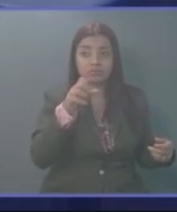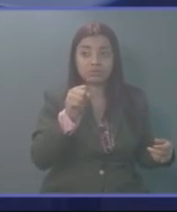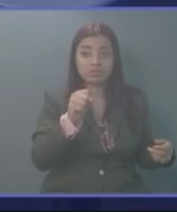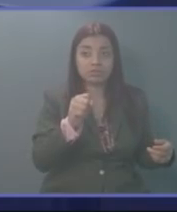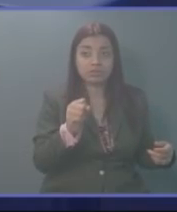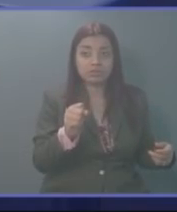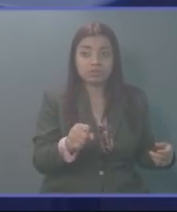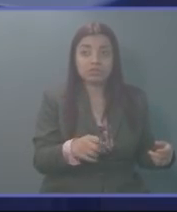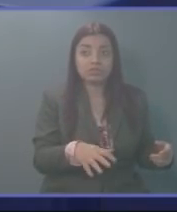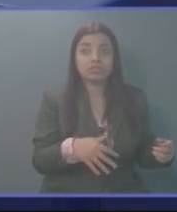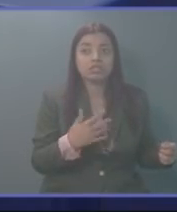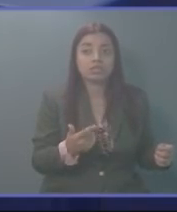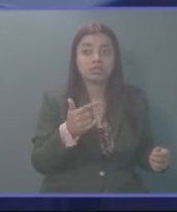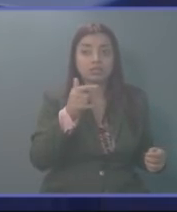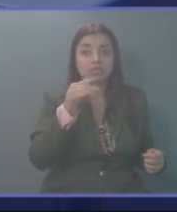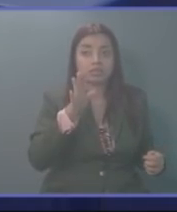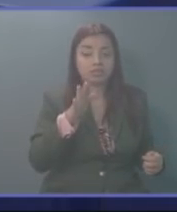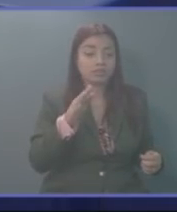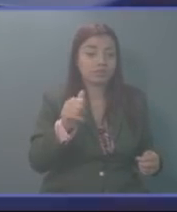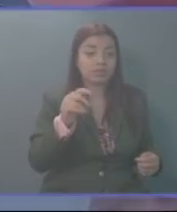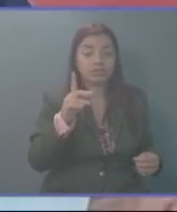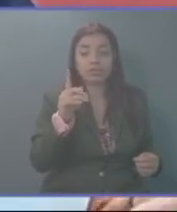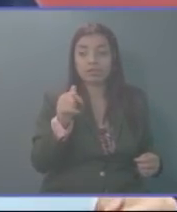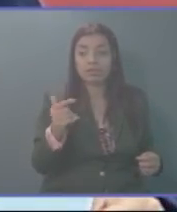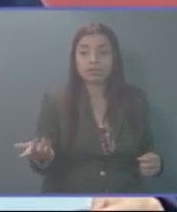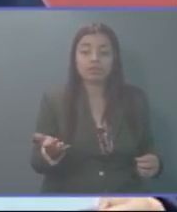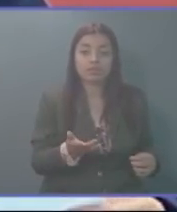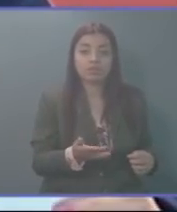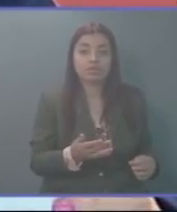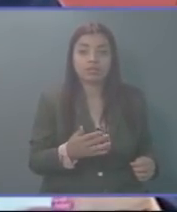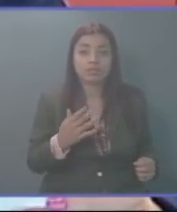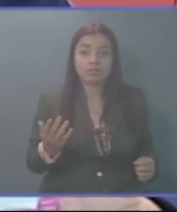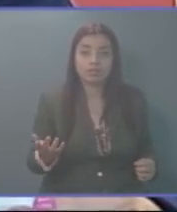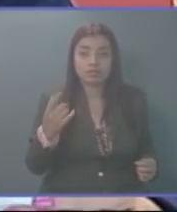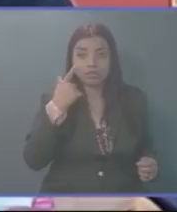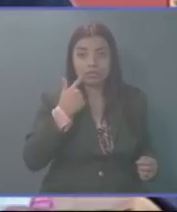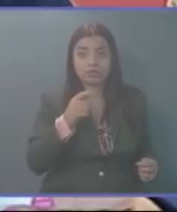agua cruda, el laboratorio de ANDA es quien lo realiza. Y